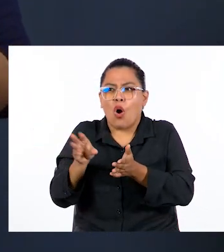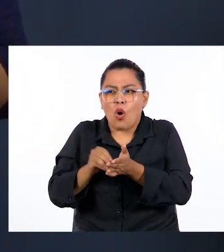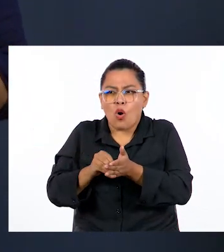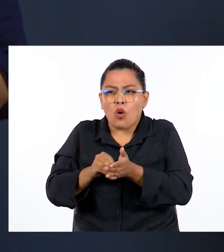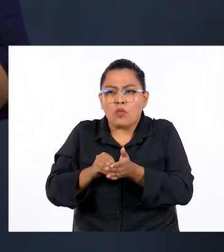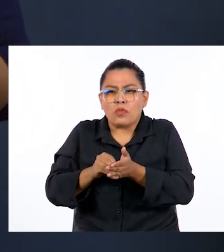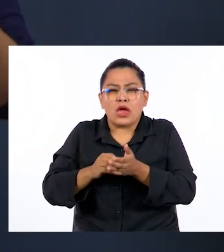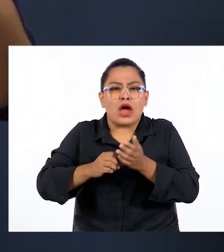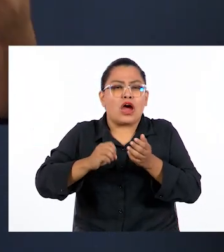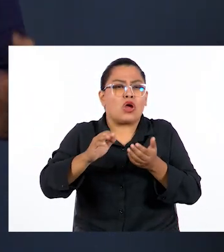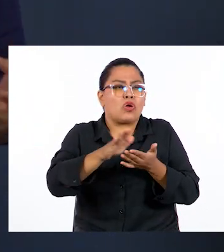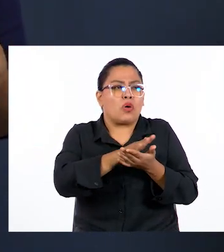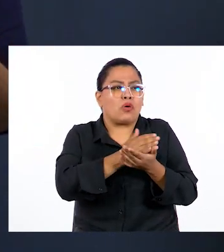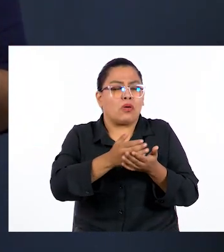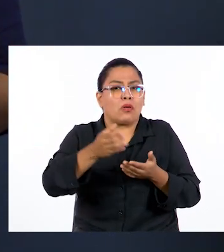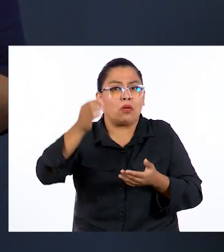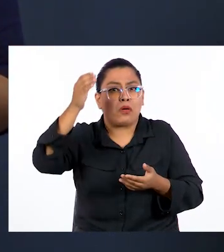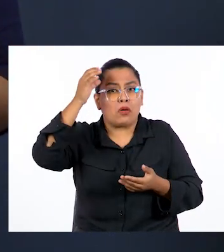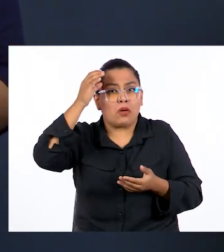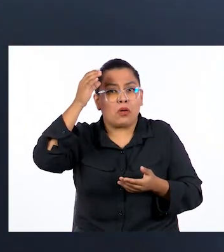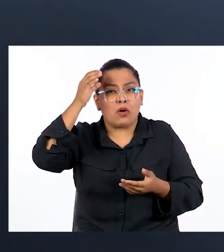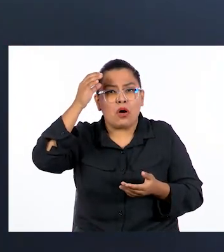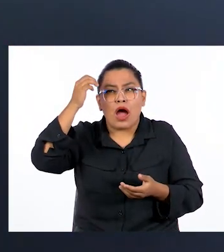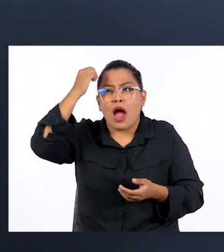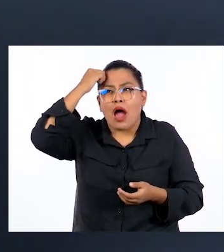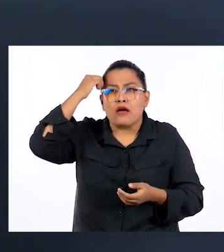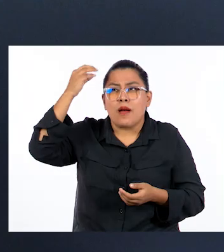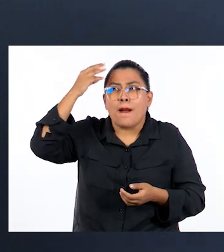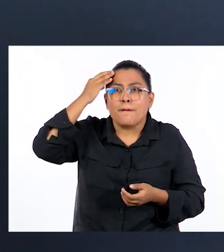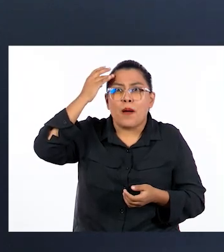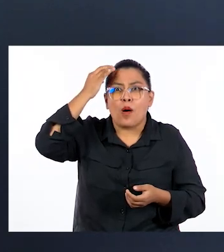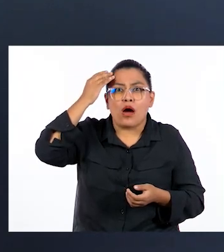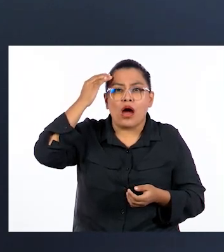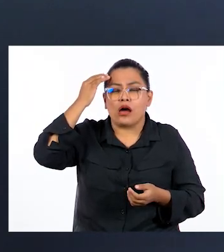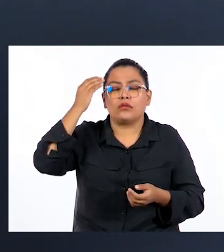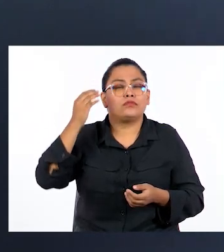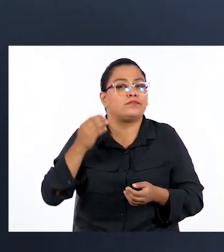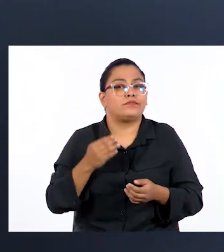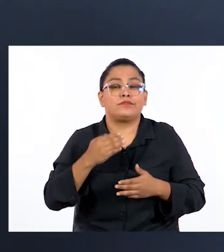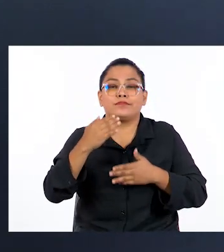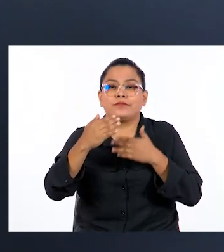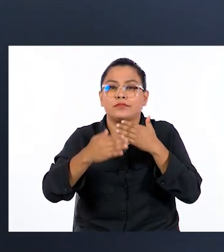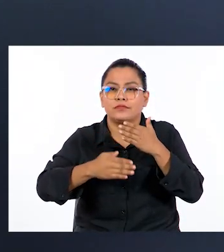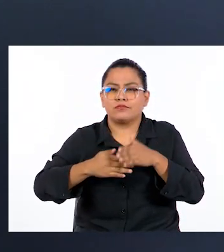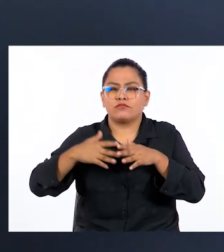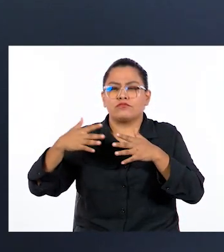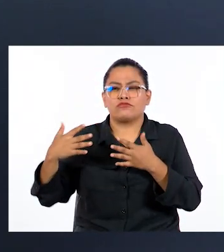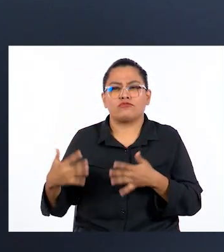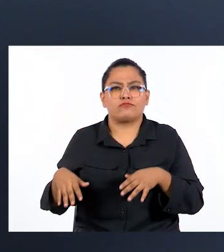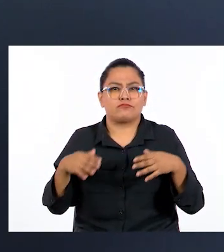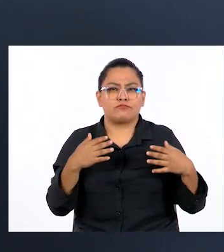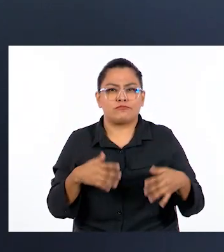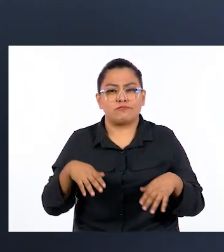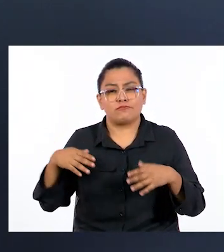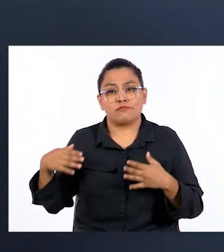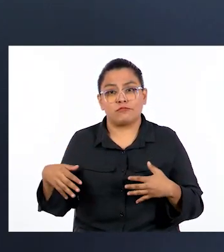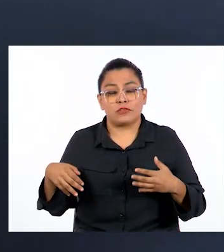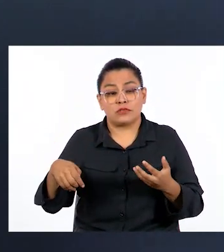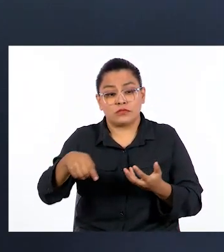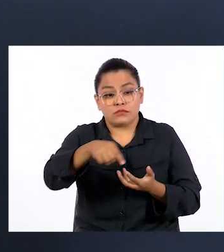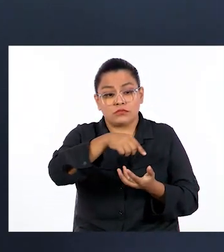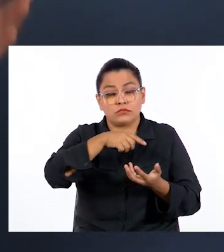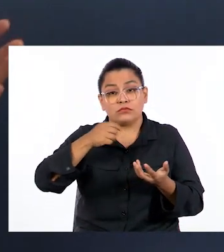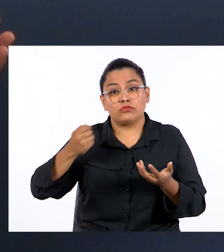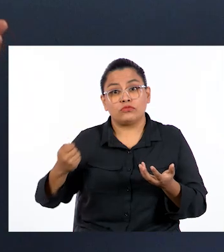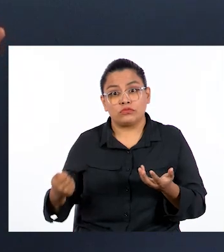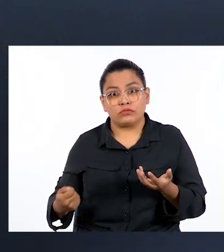de la memorización de conceptos o categorías, sino que es un proceso más dinámico, donde el estudiante retoma